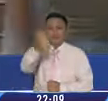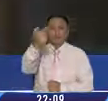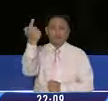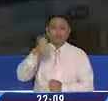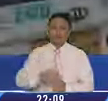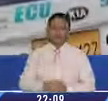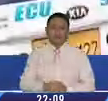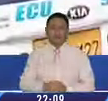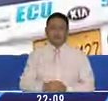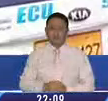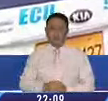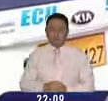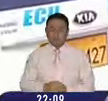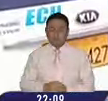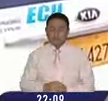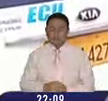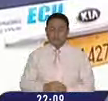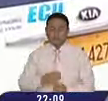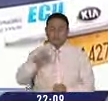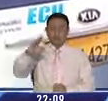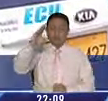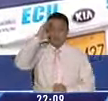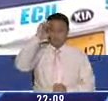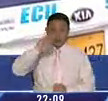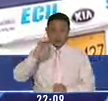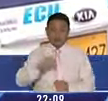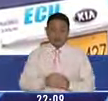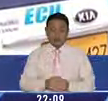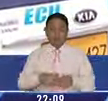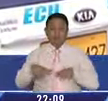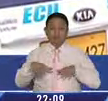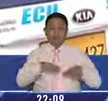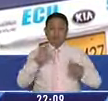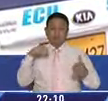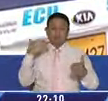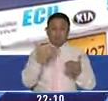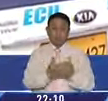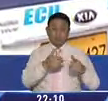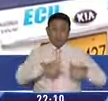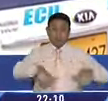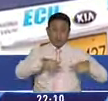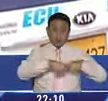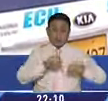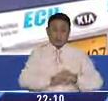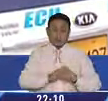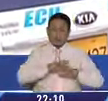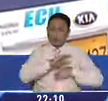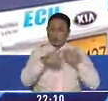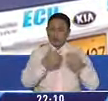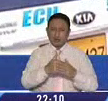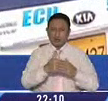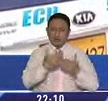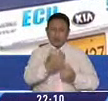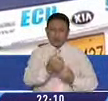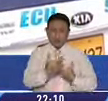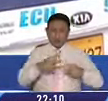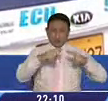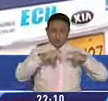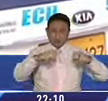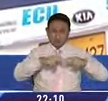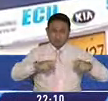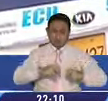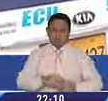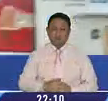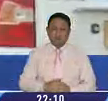disparó. Se coordinó con las unidades especializadas para que acudan al lugar y levanten y recaben todo tipo de información para que tomen el